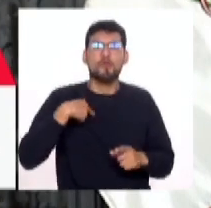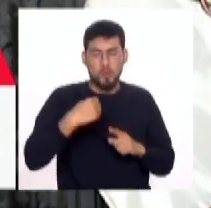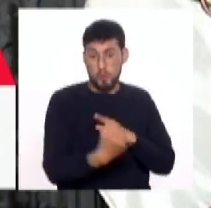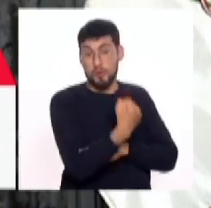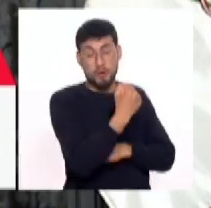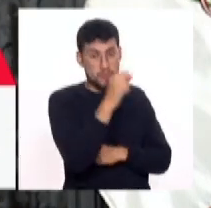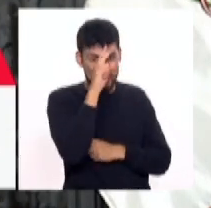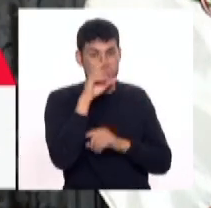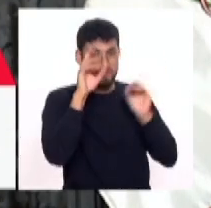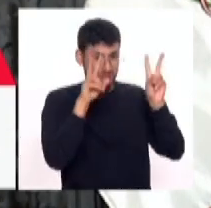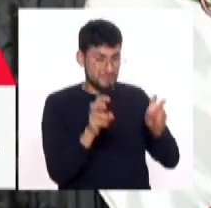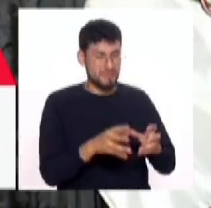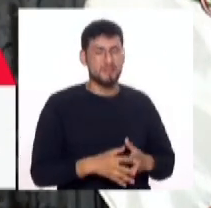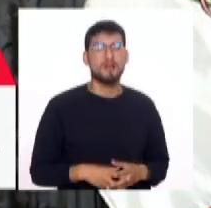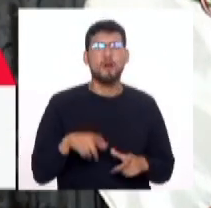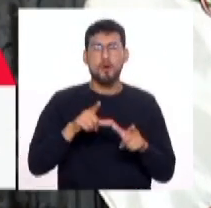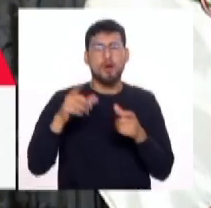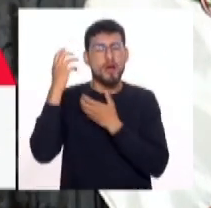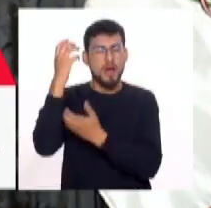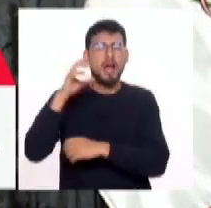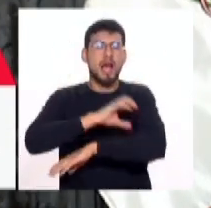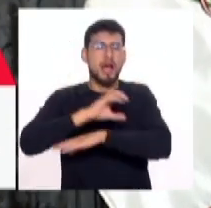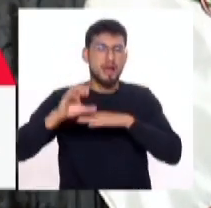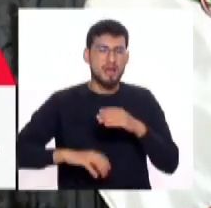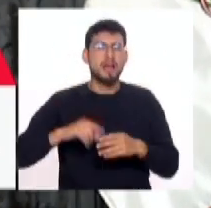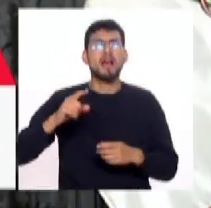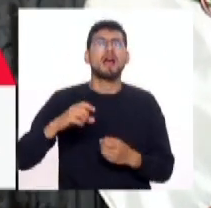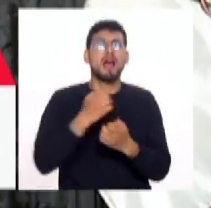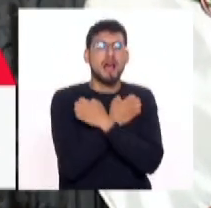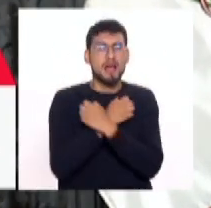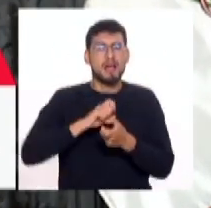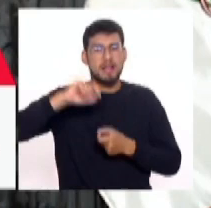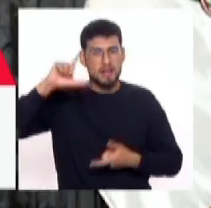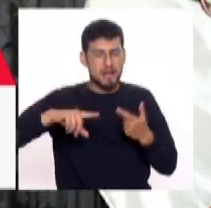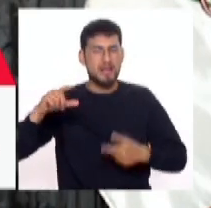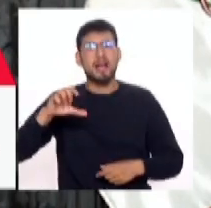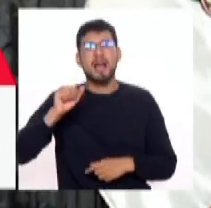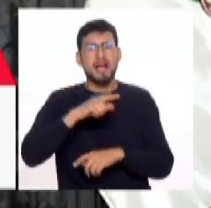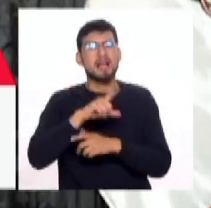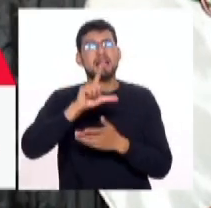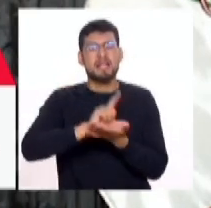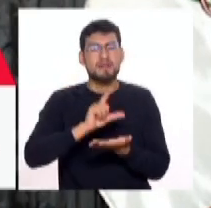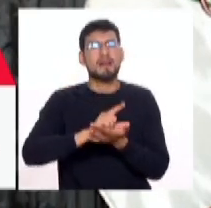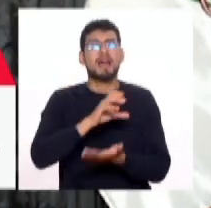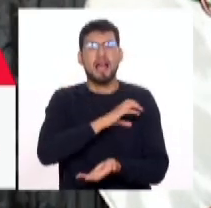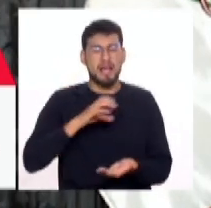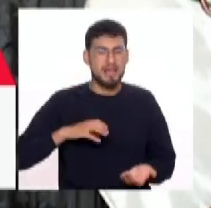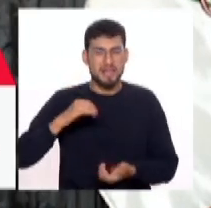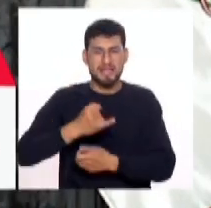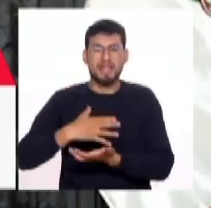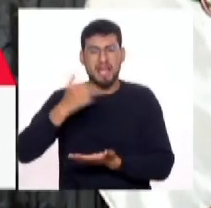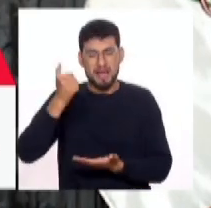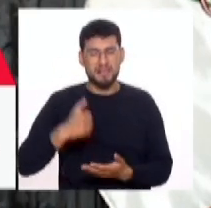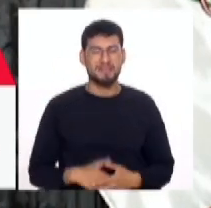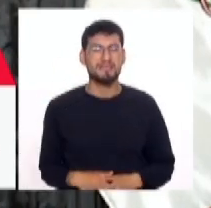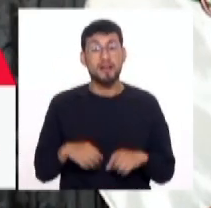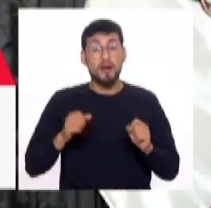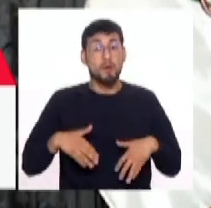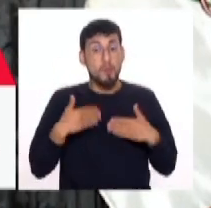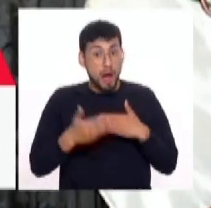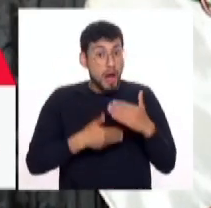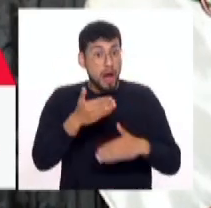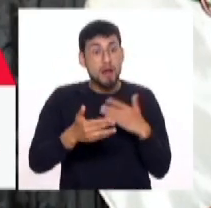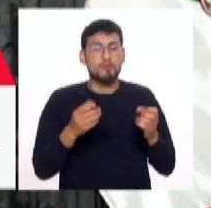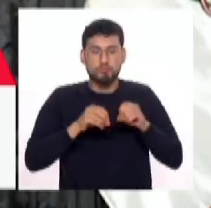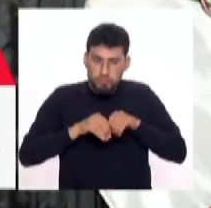Perú, en las regiones de Piura, Cajamarca, Lambayeque, La Libertad, Ancash, Lima, Callao e Ica, permitiendo el avance